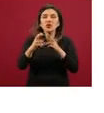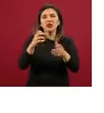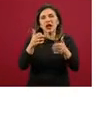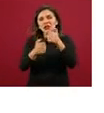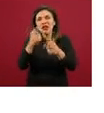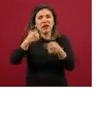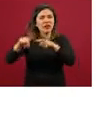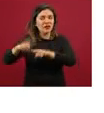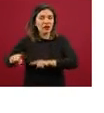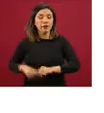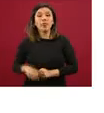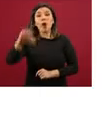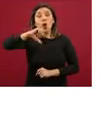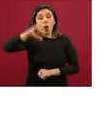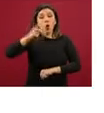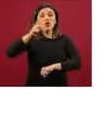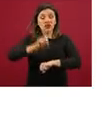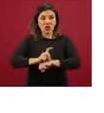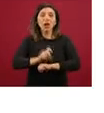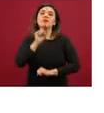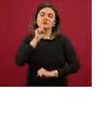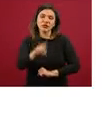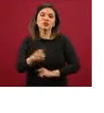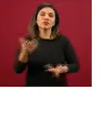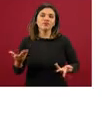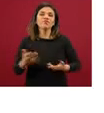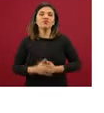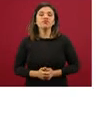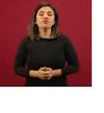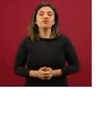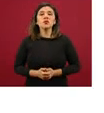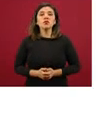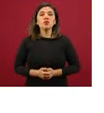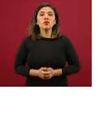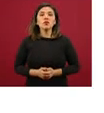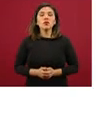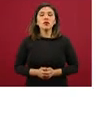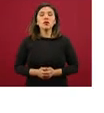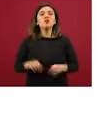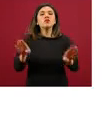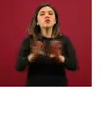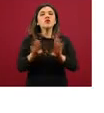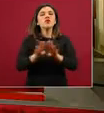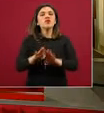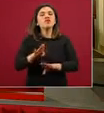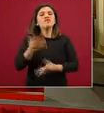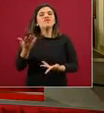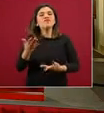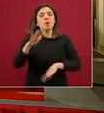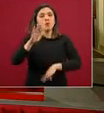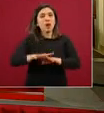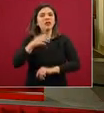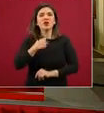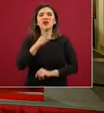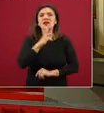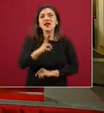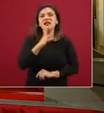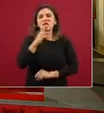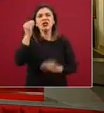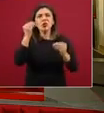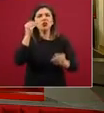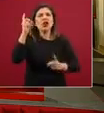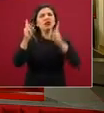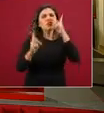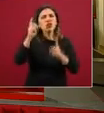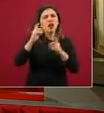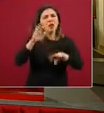atendiendo. Y el día de hoy, precisamente para poder resolver muchas de las